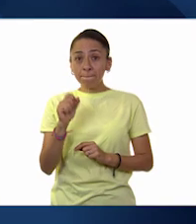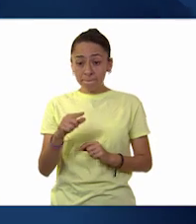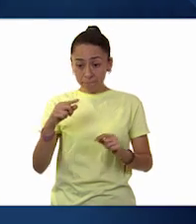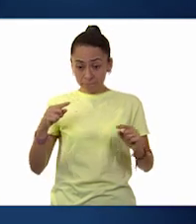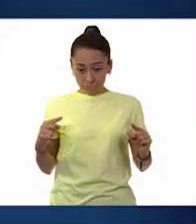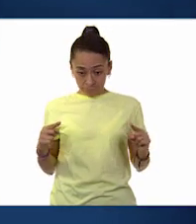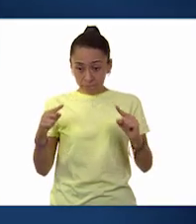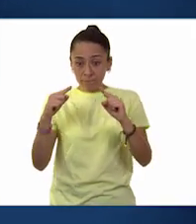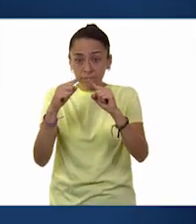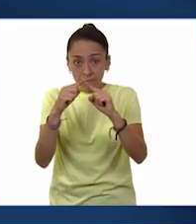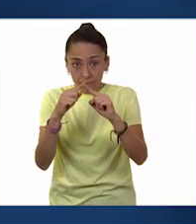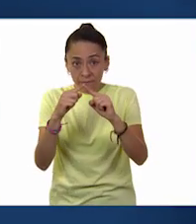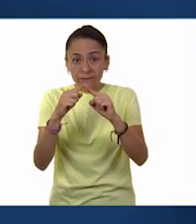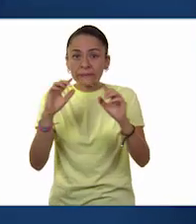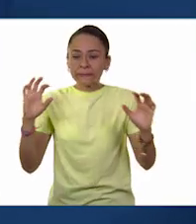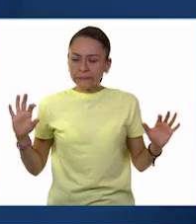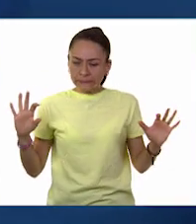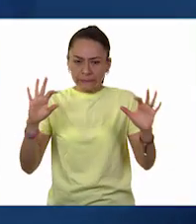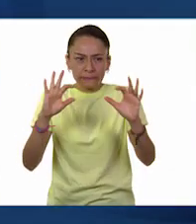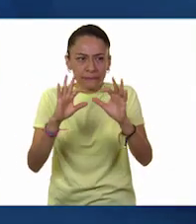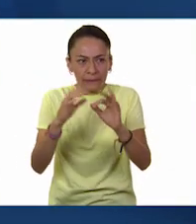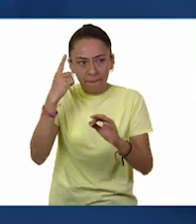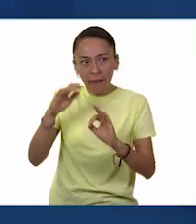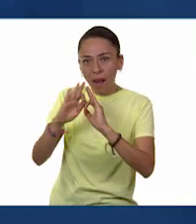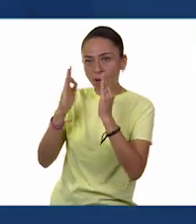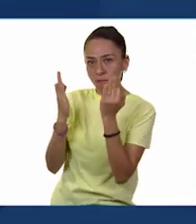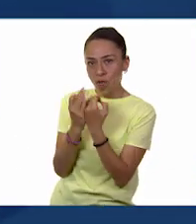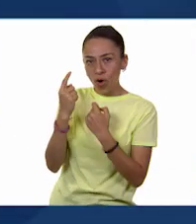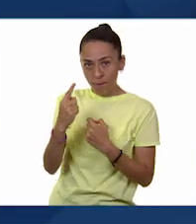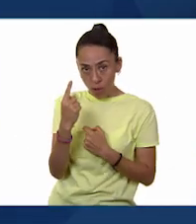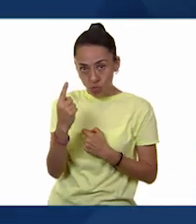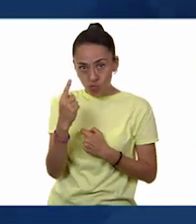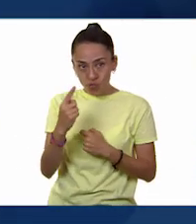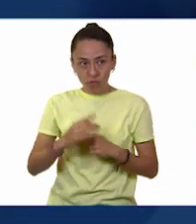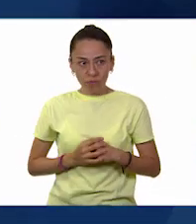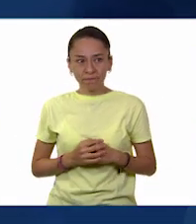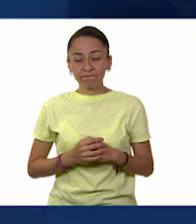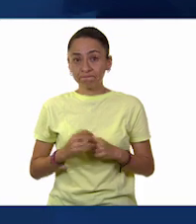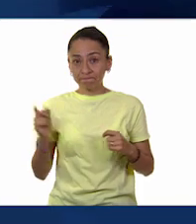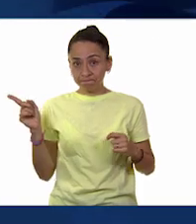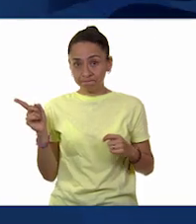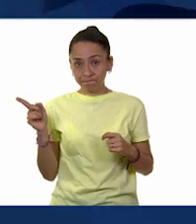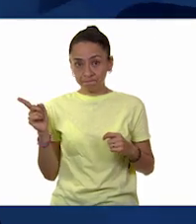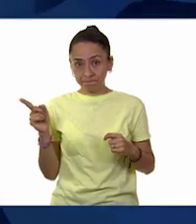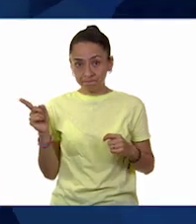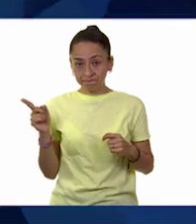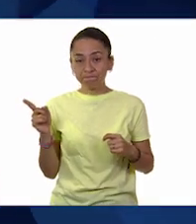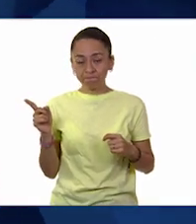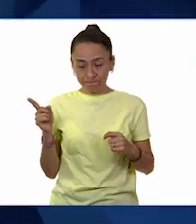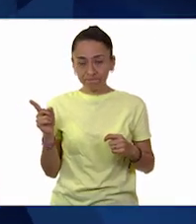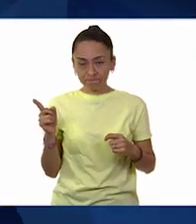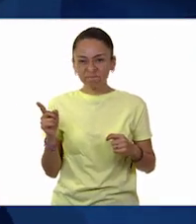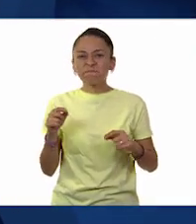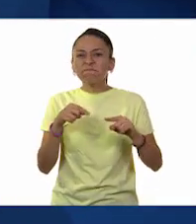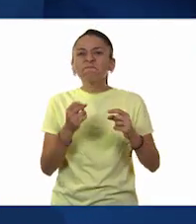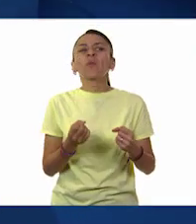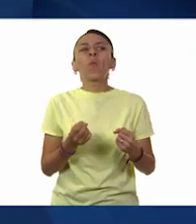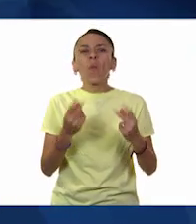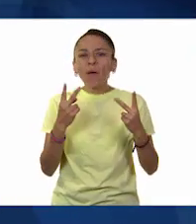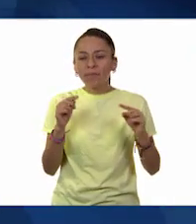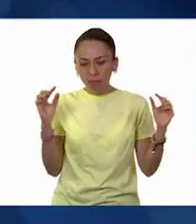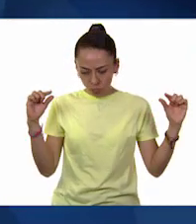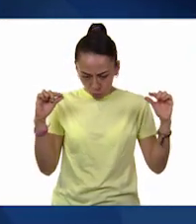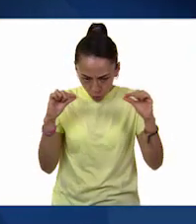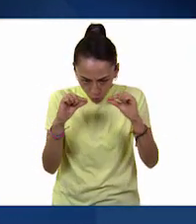figura 1. De aquí vemos que cada triángulo que obtuvimos tiene una altura de 4